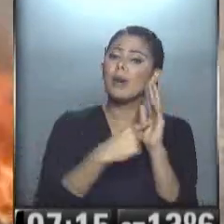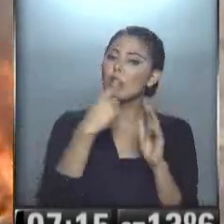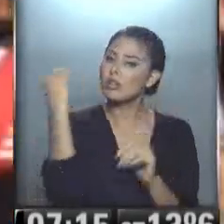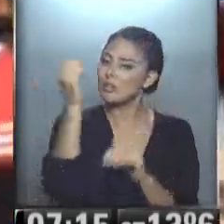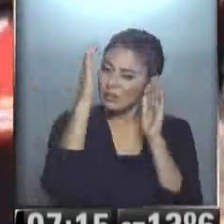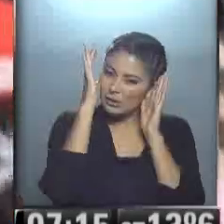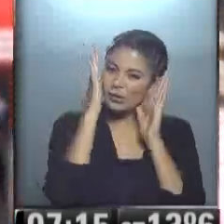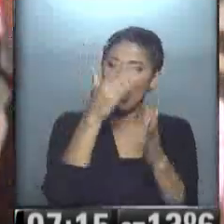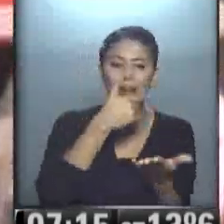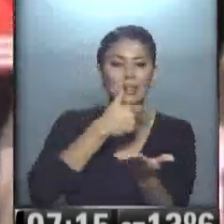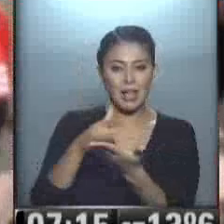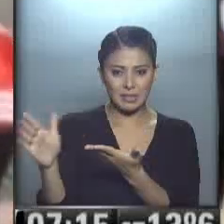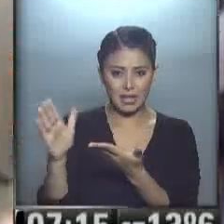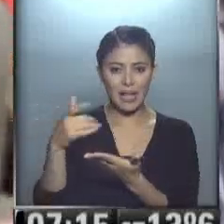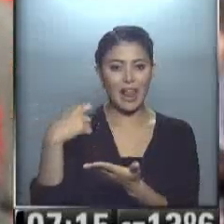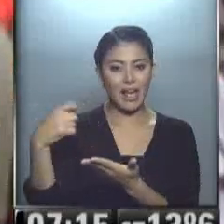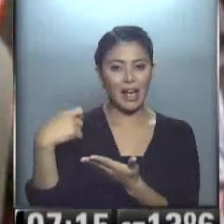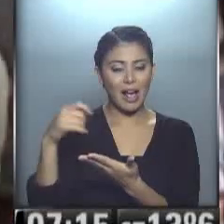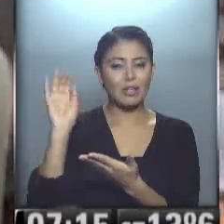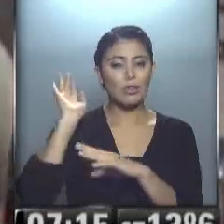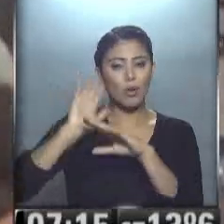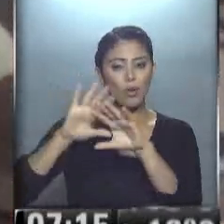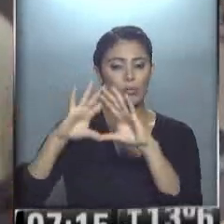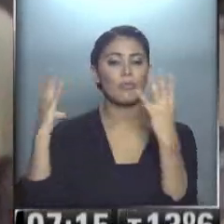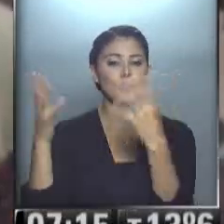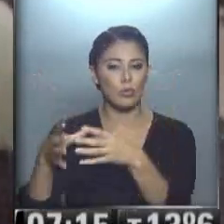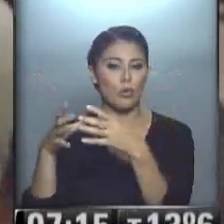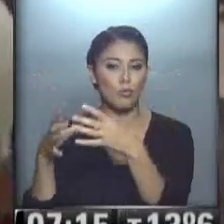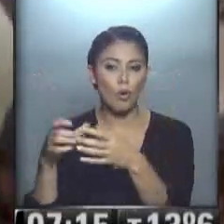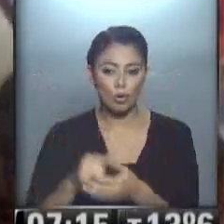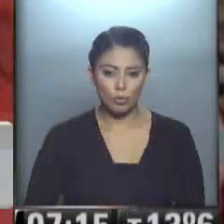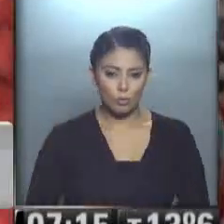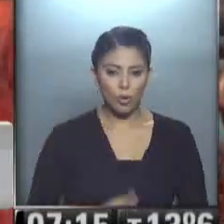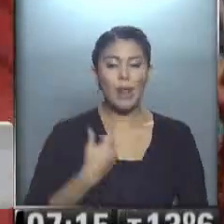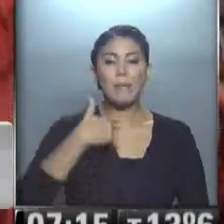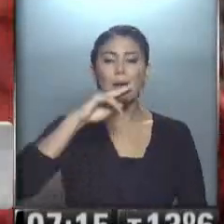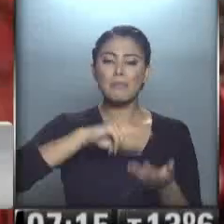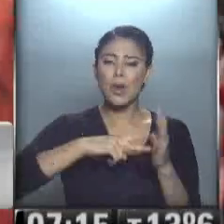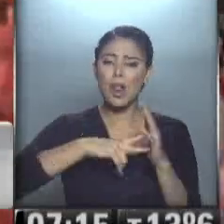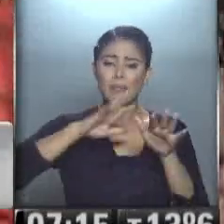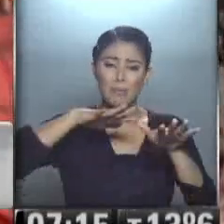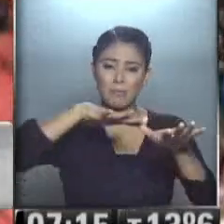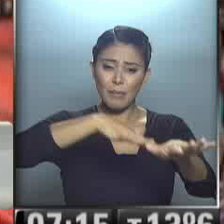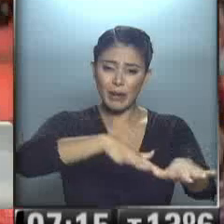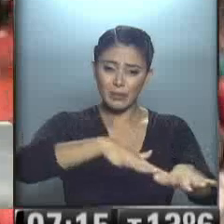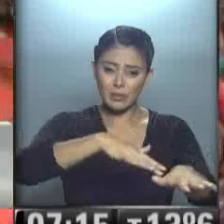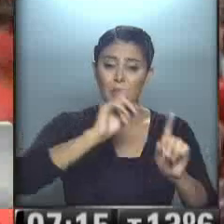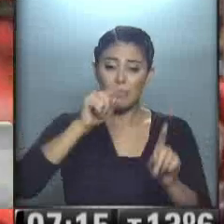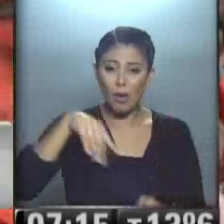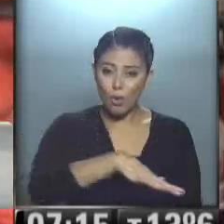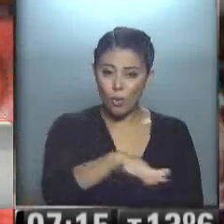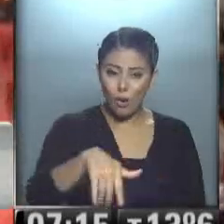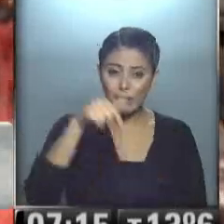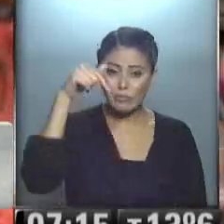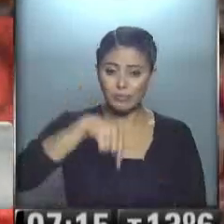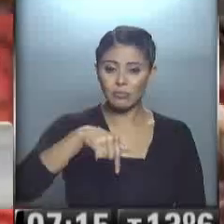común: rechazar los gastos por el Mundial de Fútbol. La que generó mayores inconvenientes fue la que se registró en este lugar,